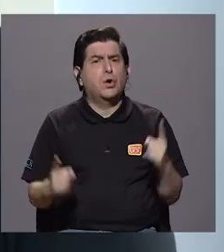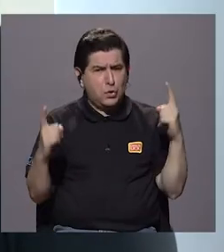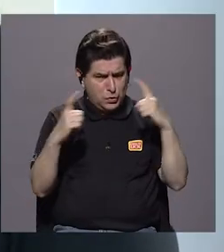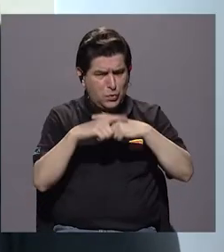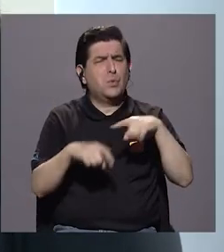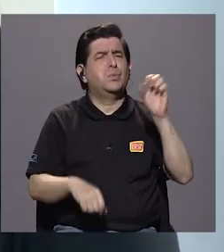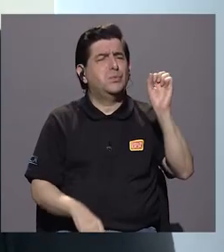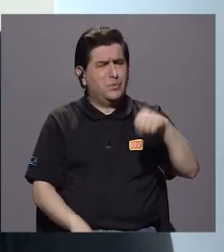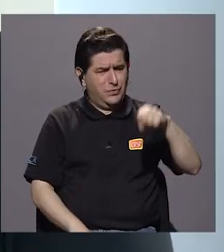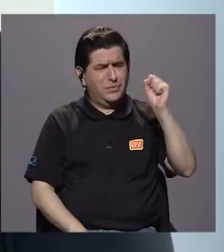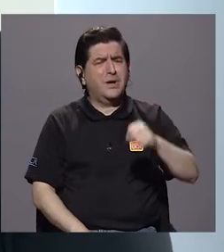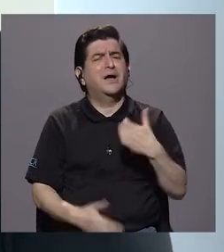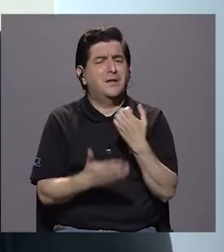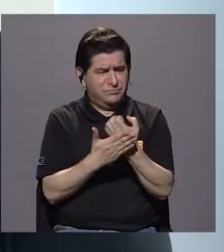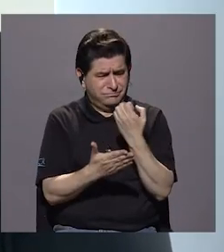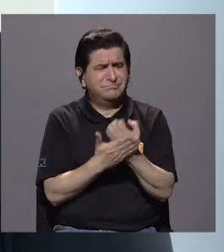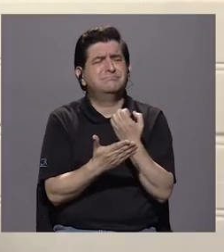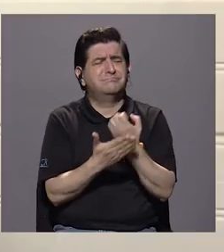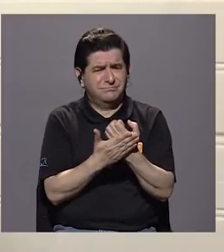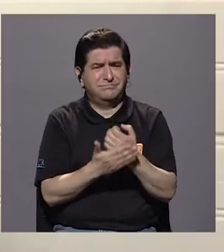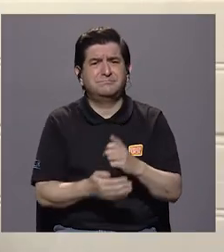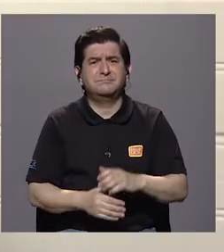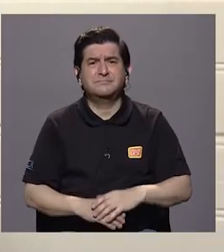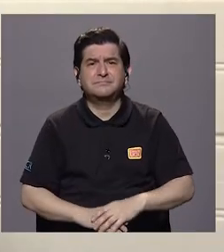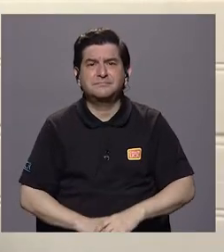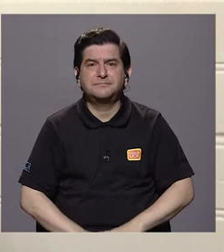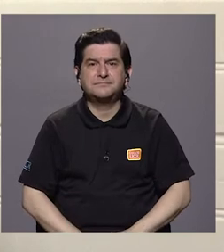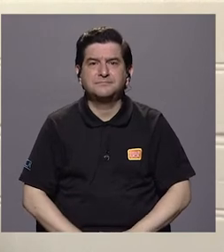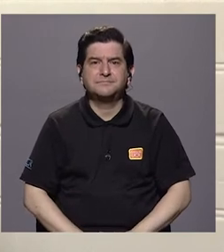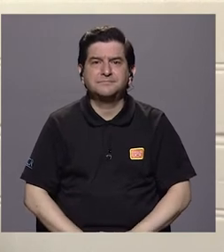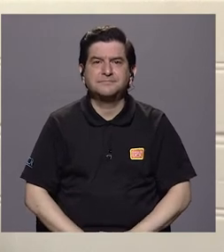Está, sí, en lo económico. Uh-huh.